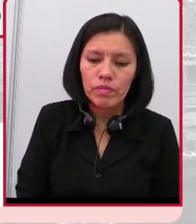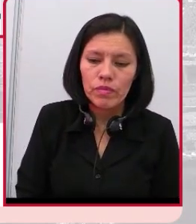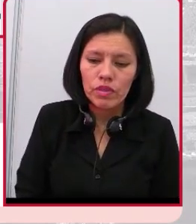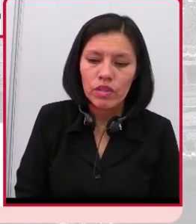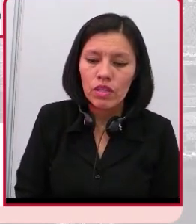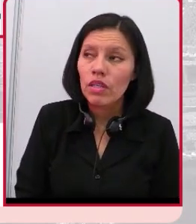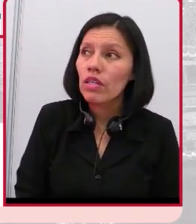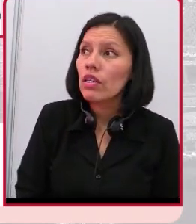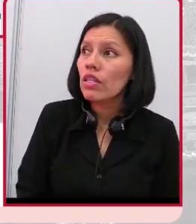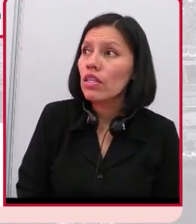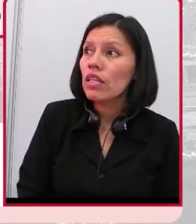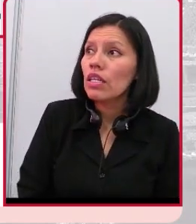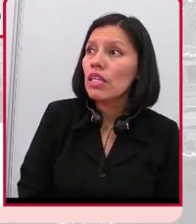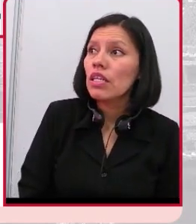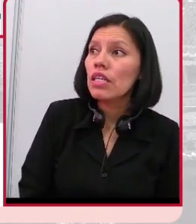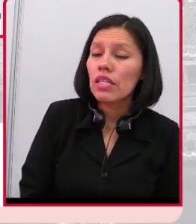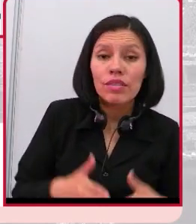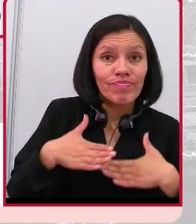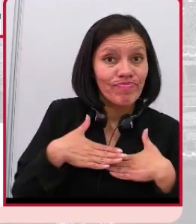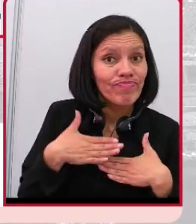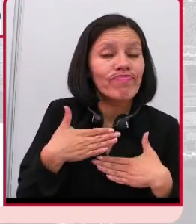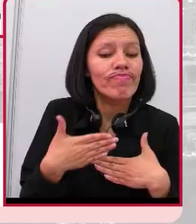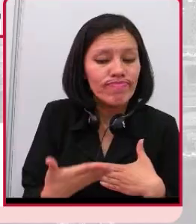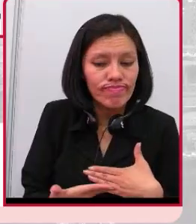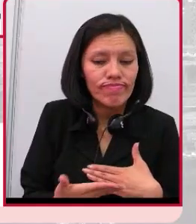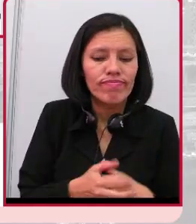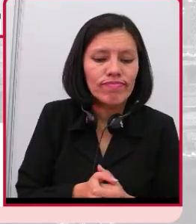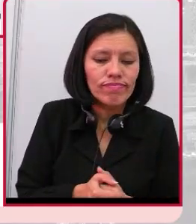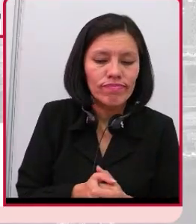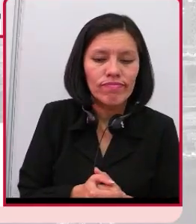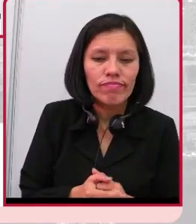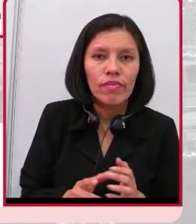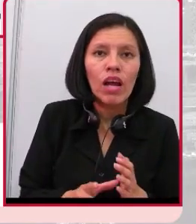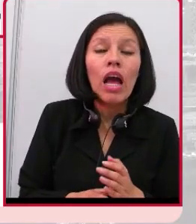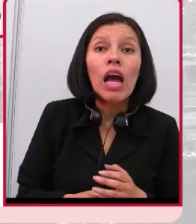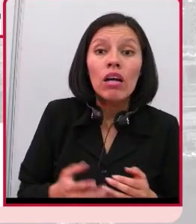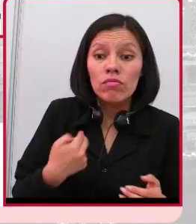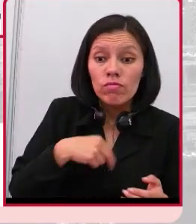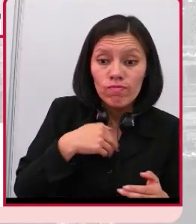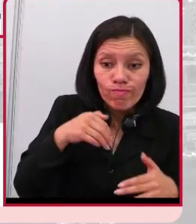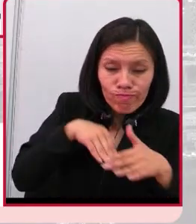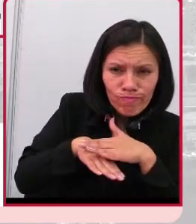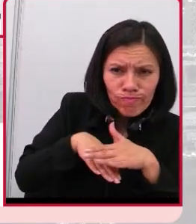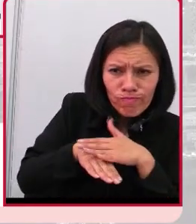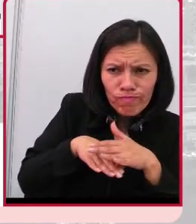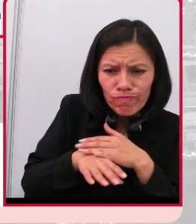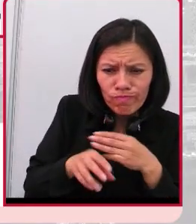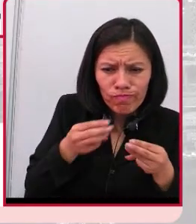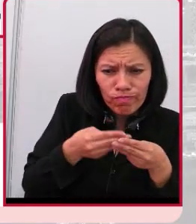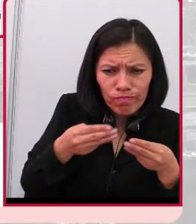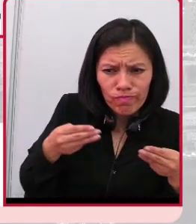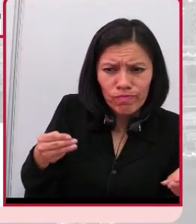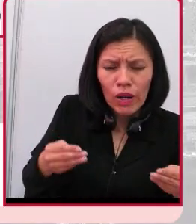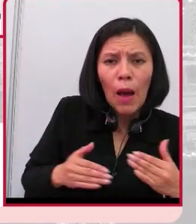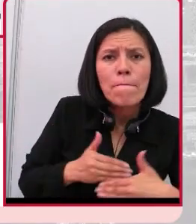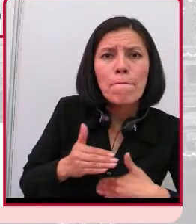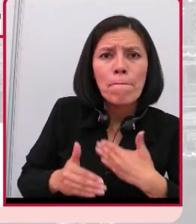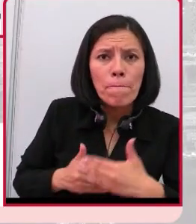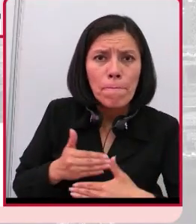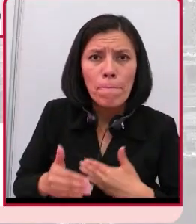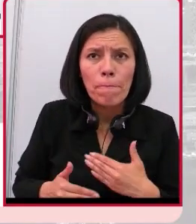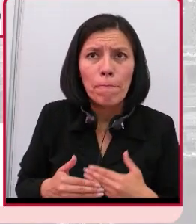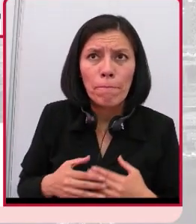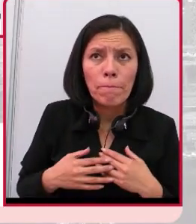mientras de ella. Luego, como estábamos adentrándonos en lo que es la mineralogía de procesos, lo que nosotros también teníamos